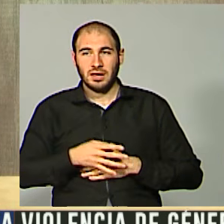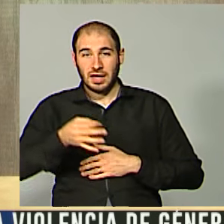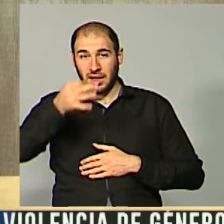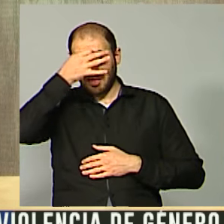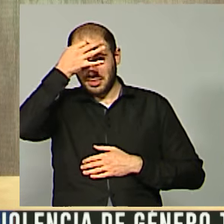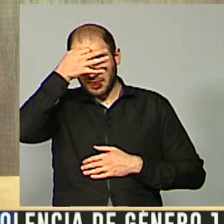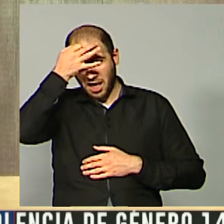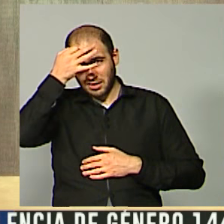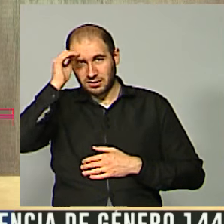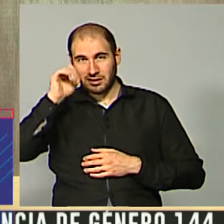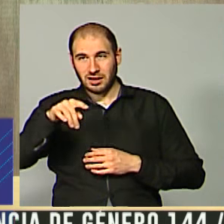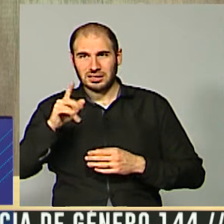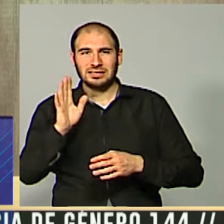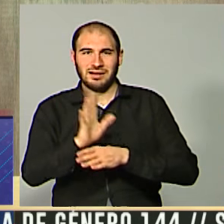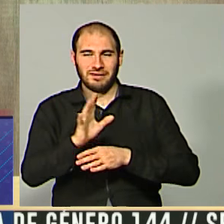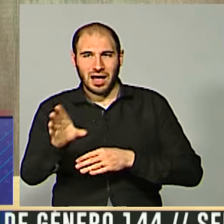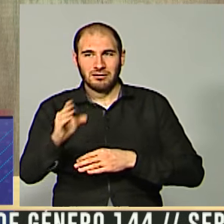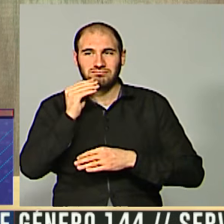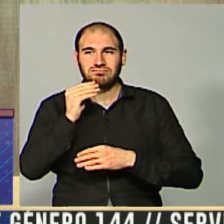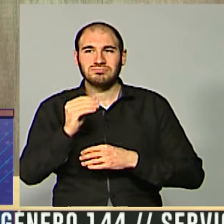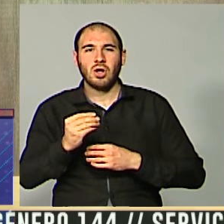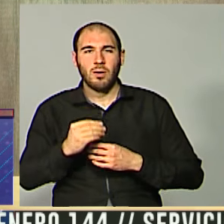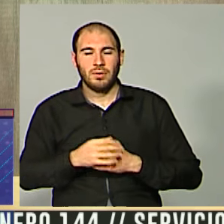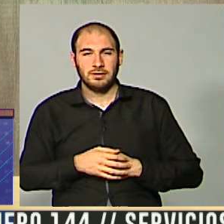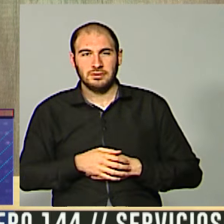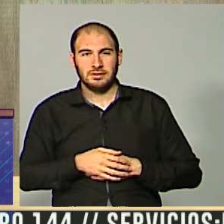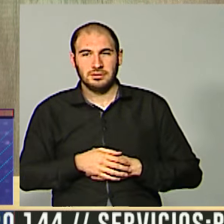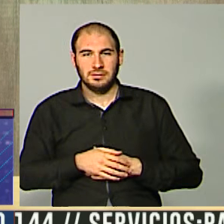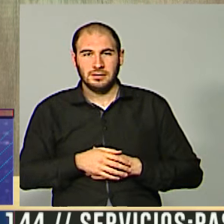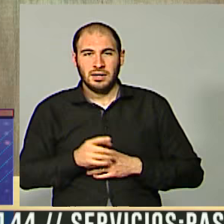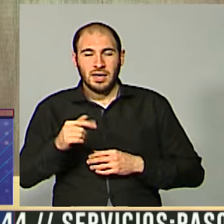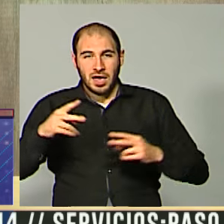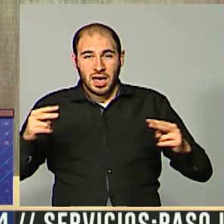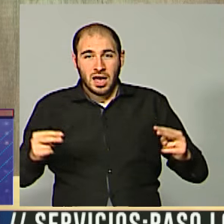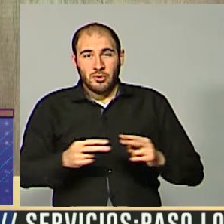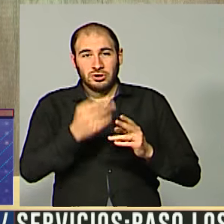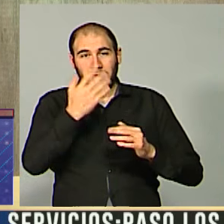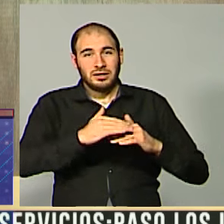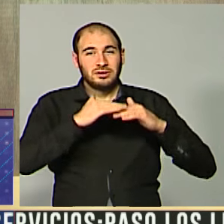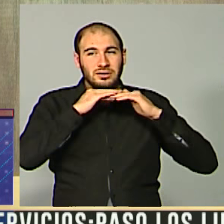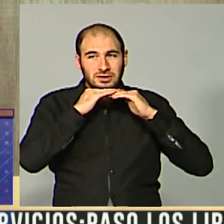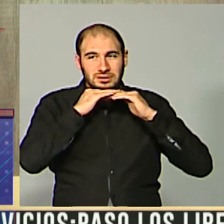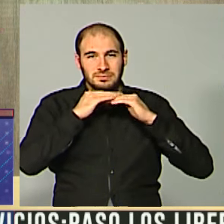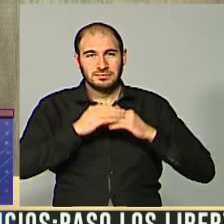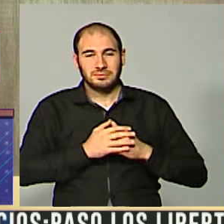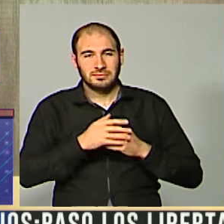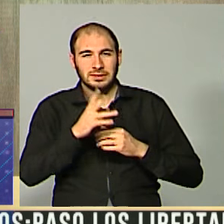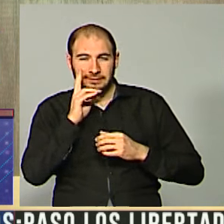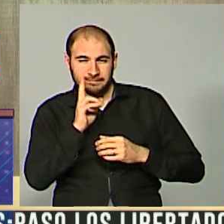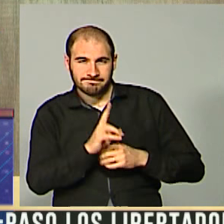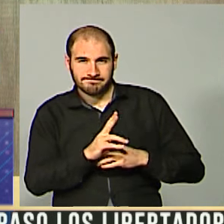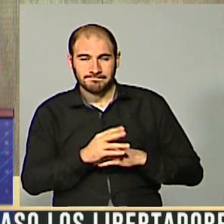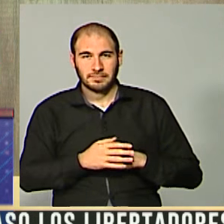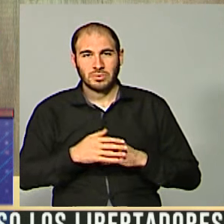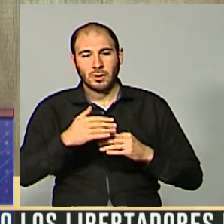obra se crea significado a partir del encuentro con el público. Digo, esa observación